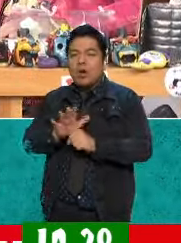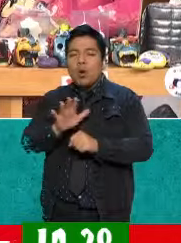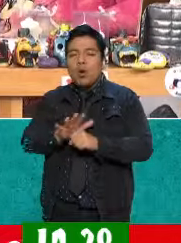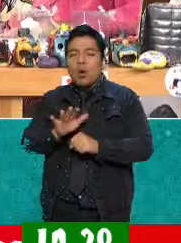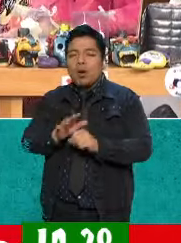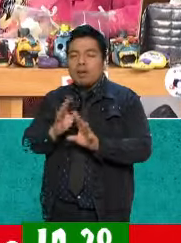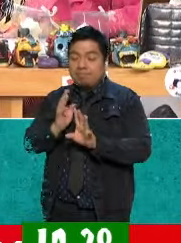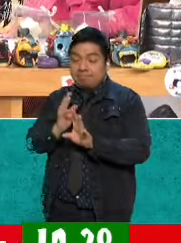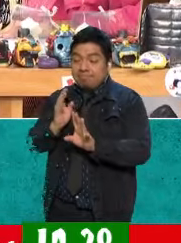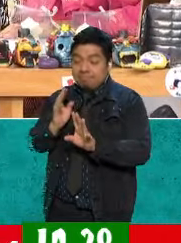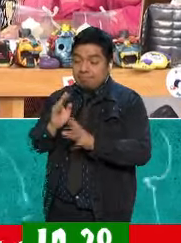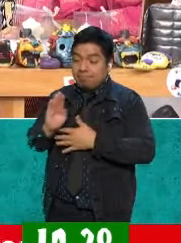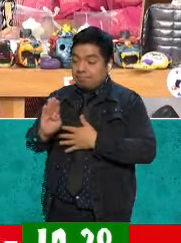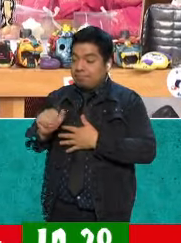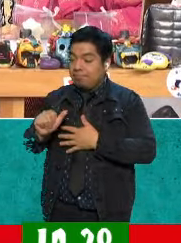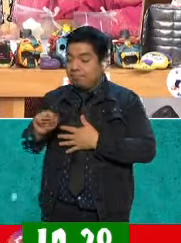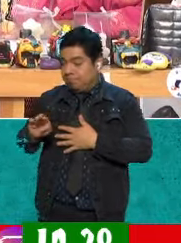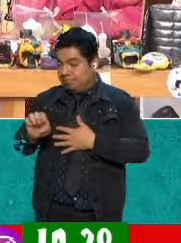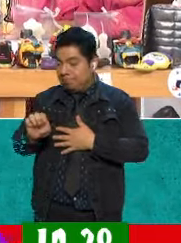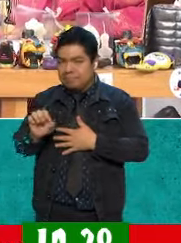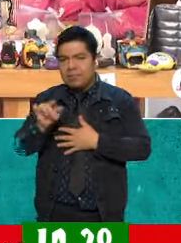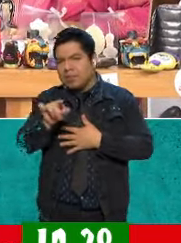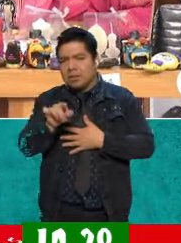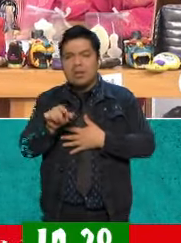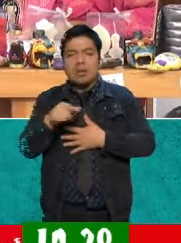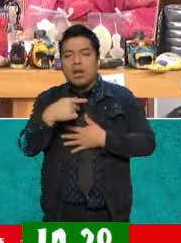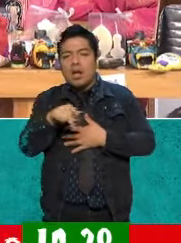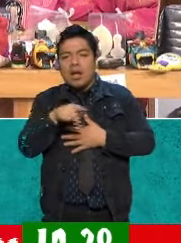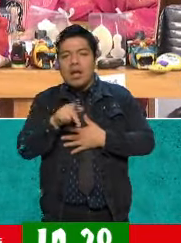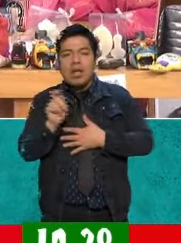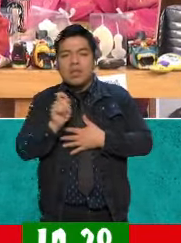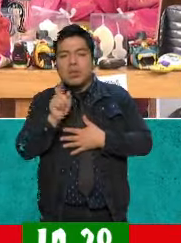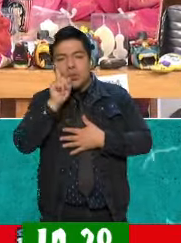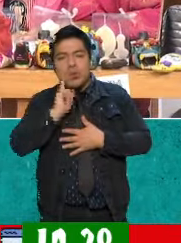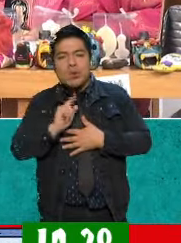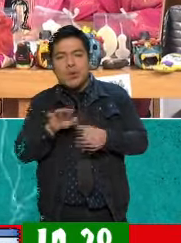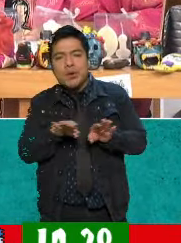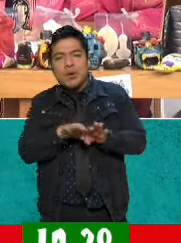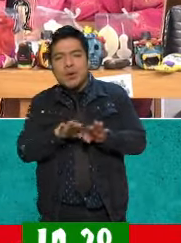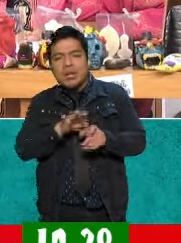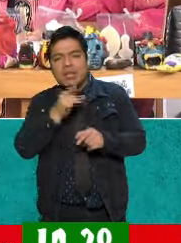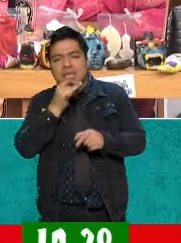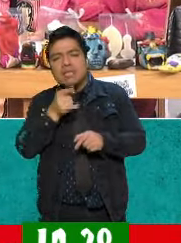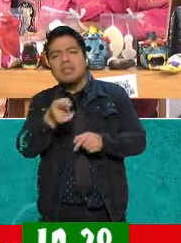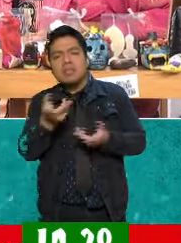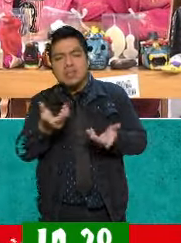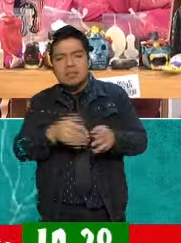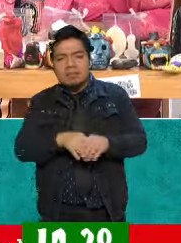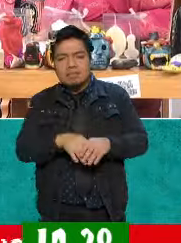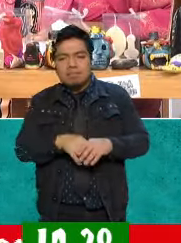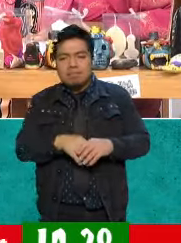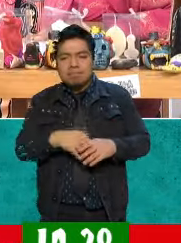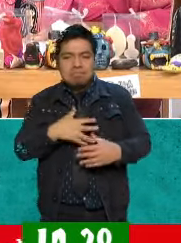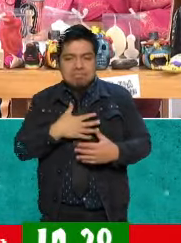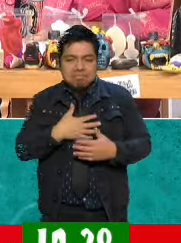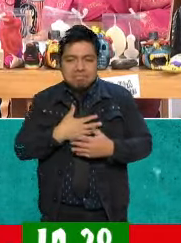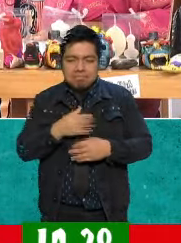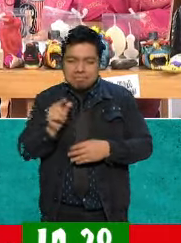Ah, exactamente, sí. ¿Y tú cómo le dices ¿Qué tienes a tu ganado? ¿Tú cómo le dices a tu pareja? Yo utilizo